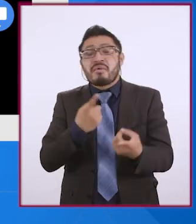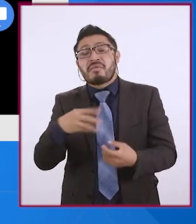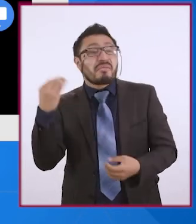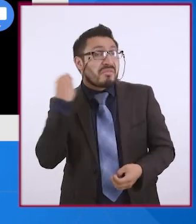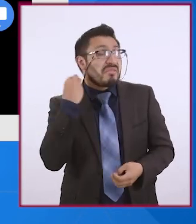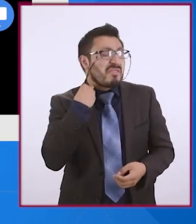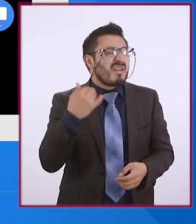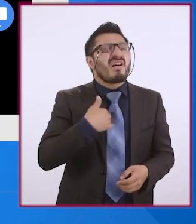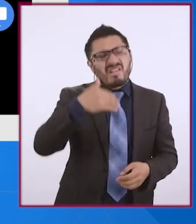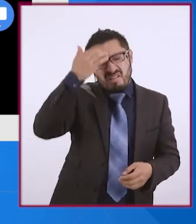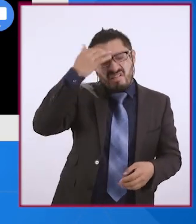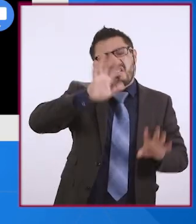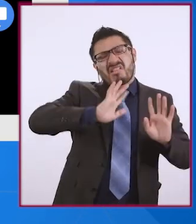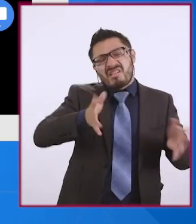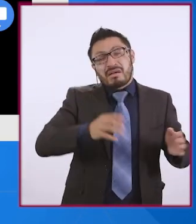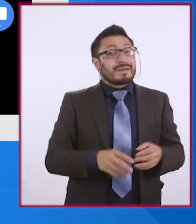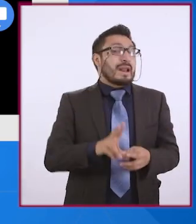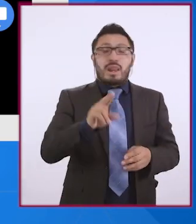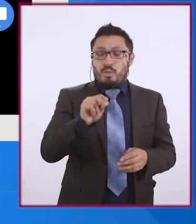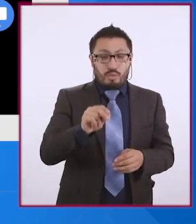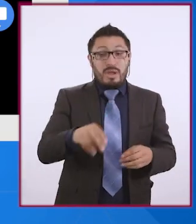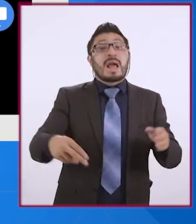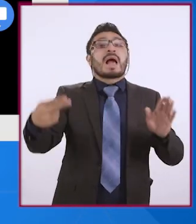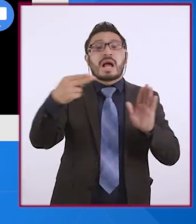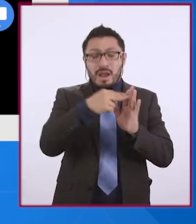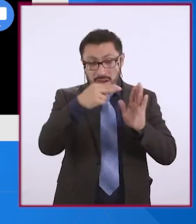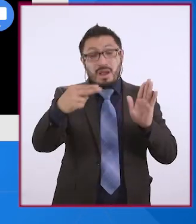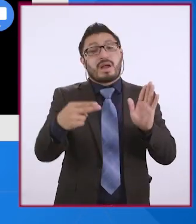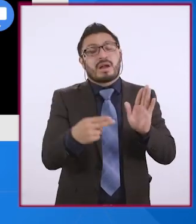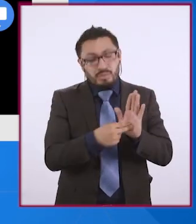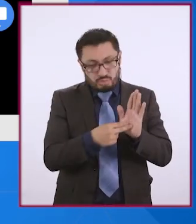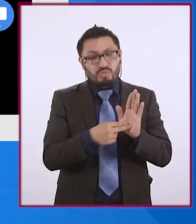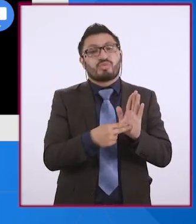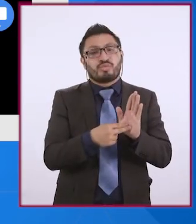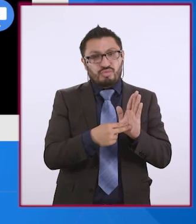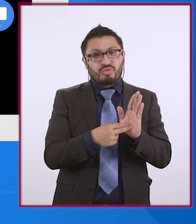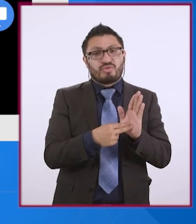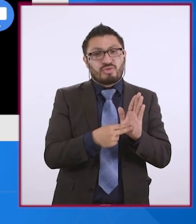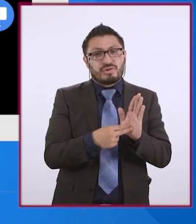que la conocen, sino una norma que nos